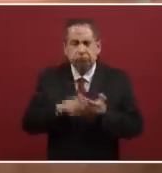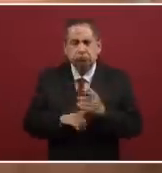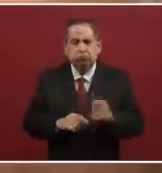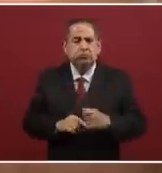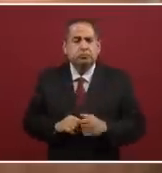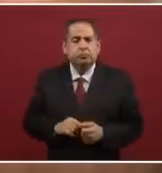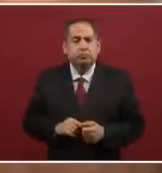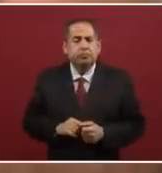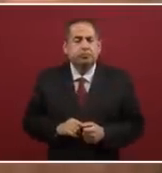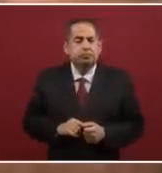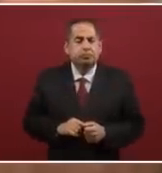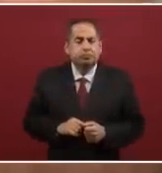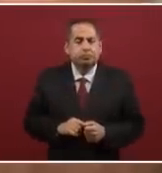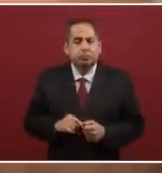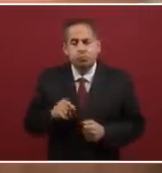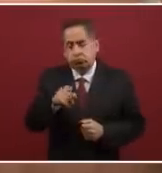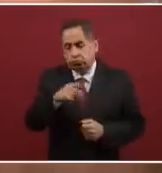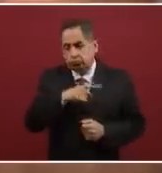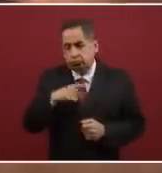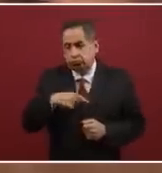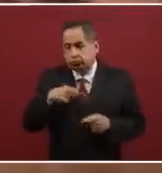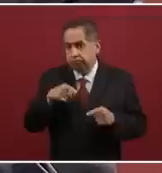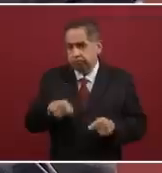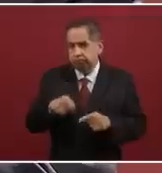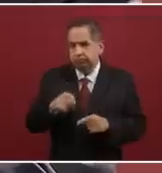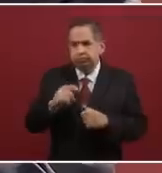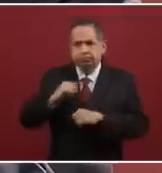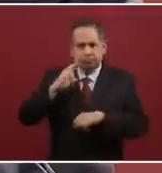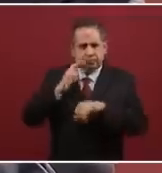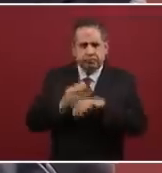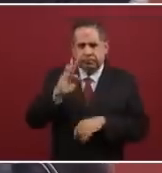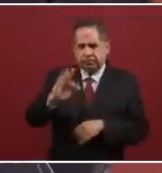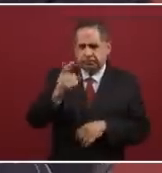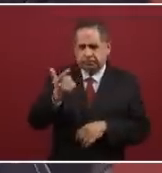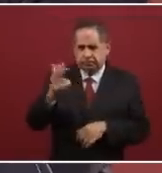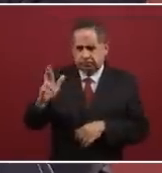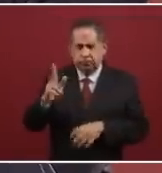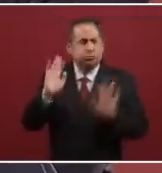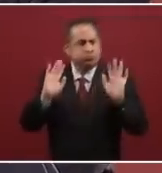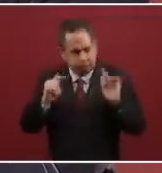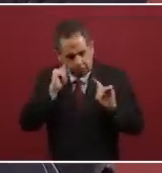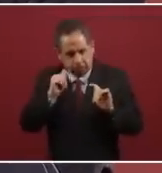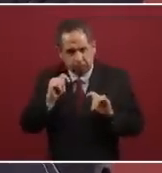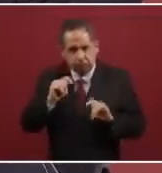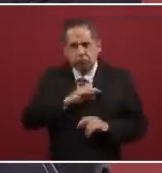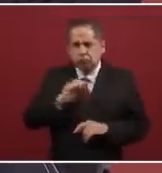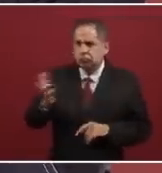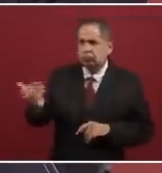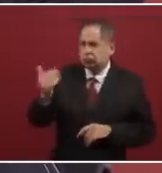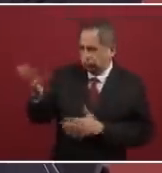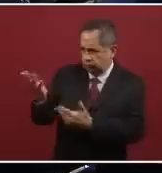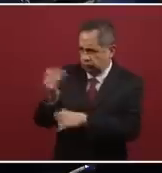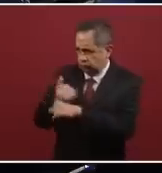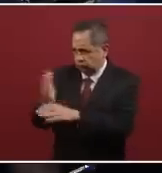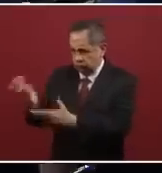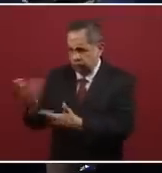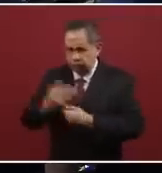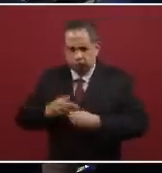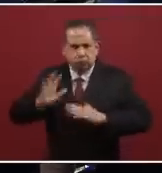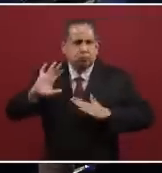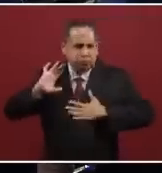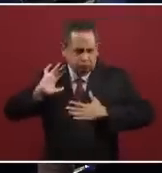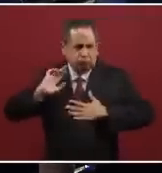Debes ser un asunto de la Fiscalía General, pero de todas maneras aquí podemos informar. Me comprometo a